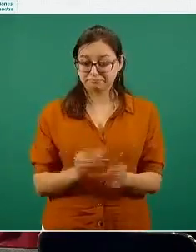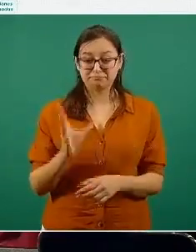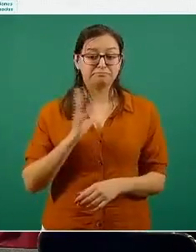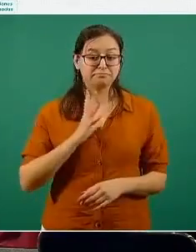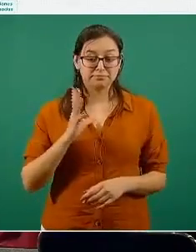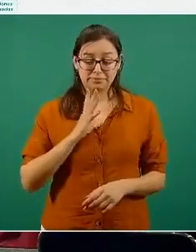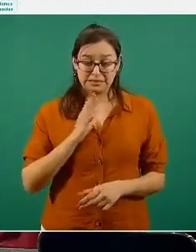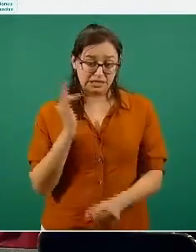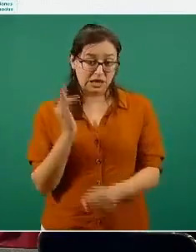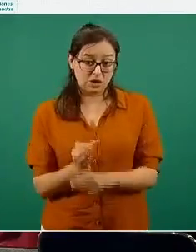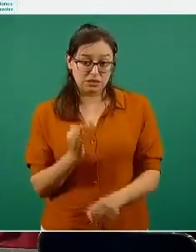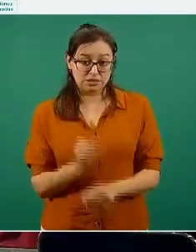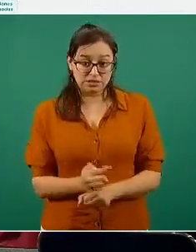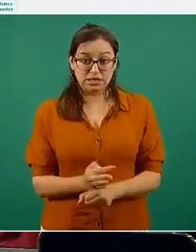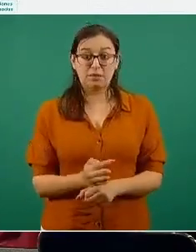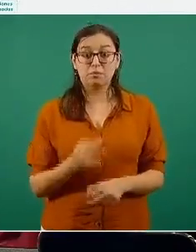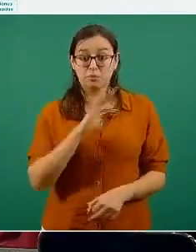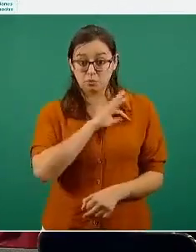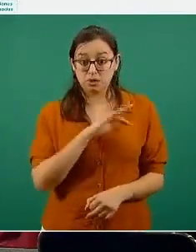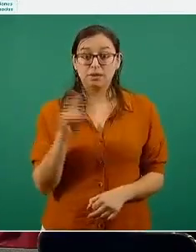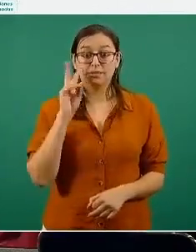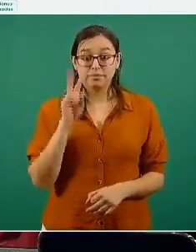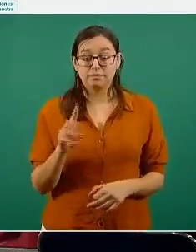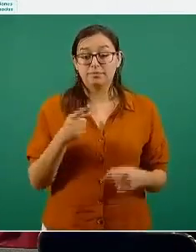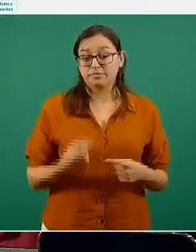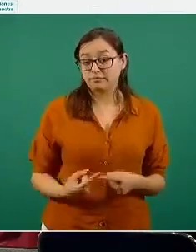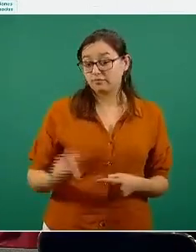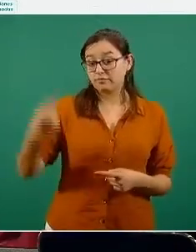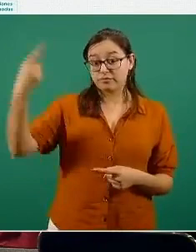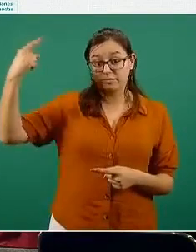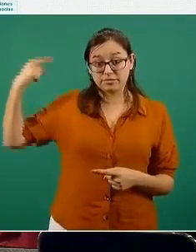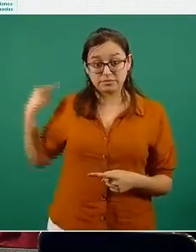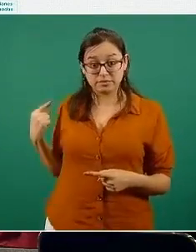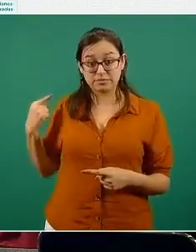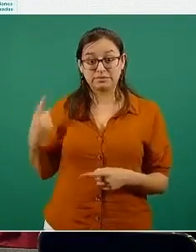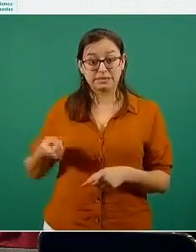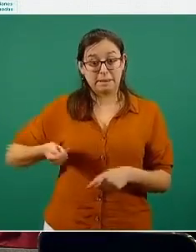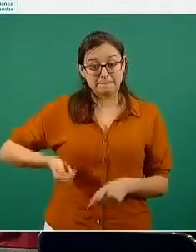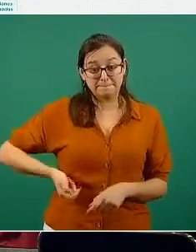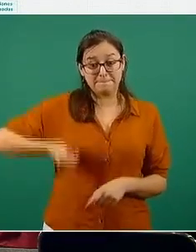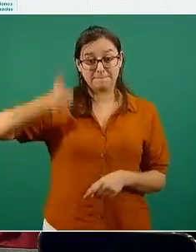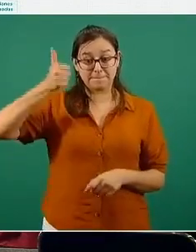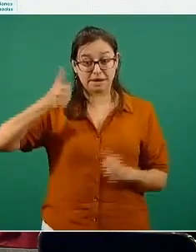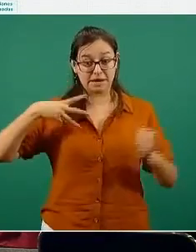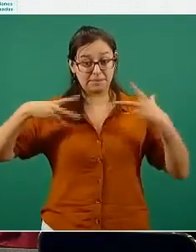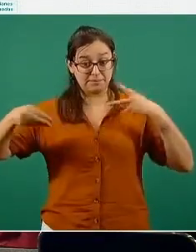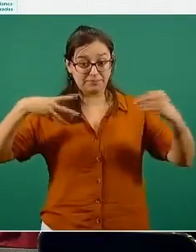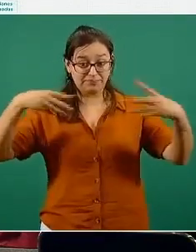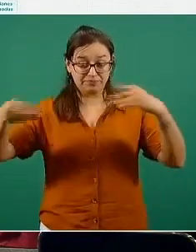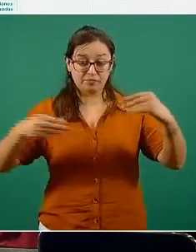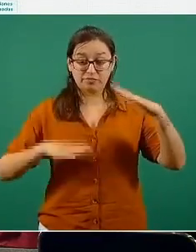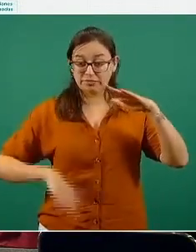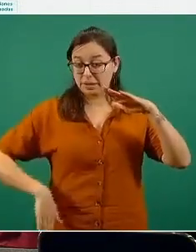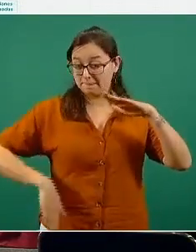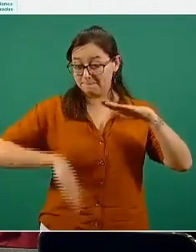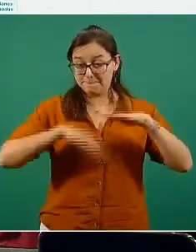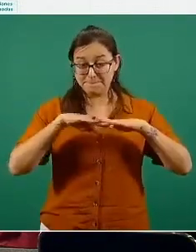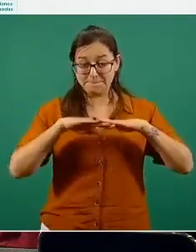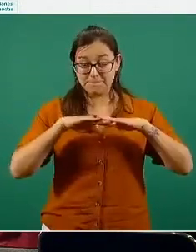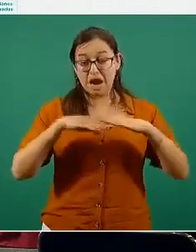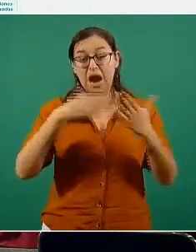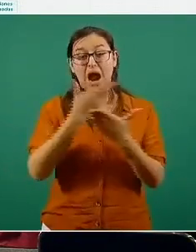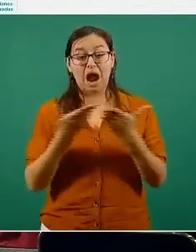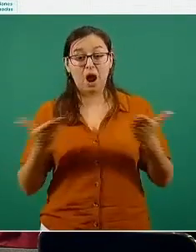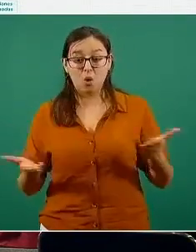parte importante de la epidemia, donde superamos pues, prácticamente al doble el pico máximo que habíamos tenido en la